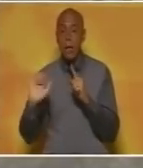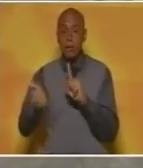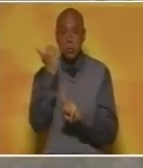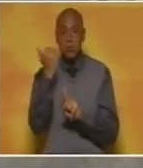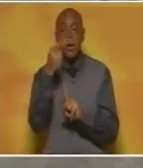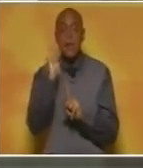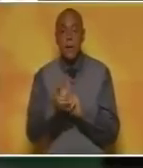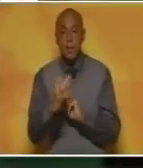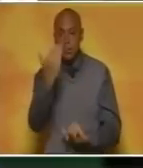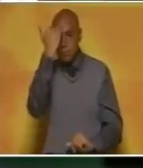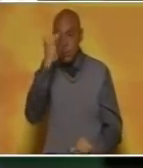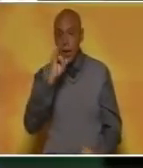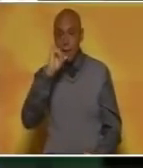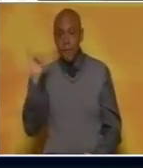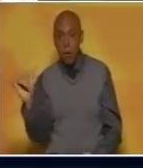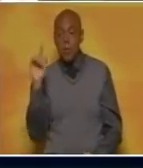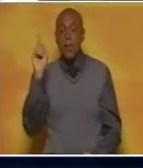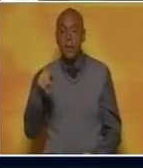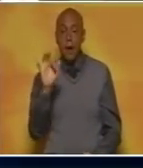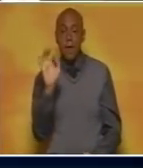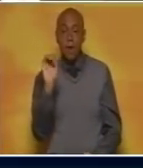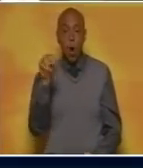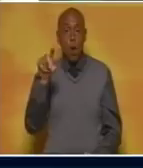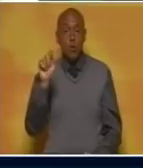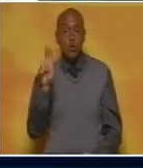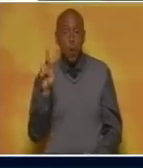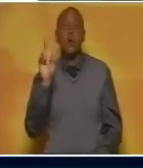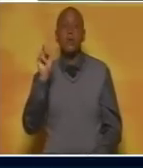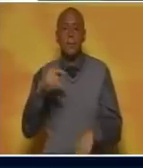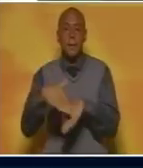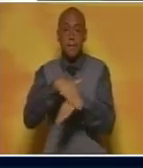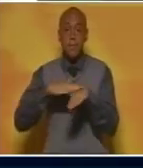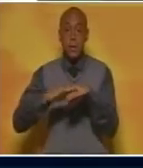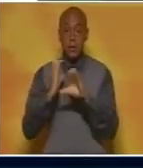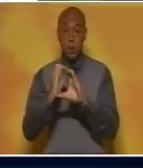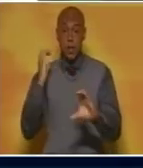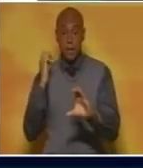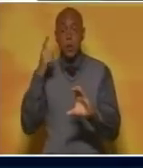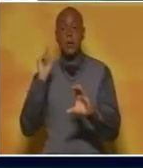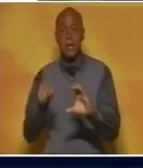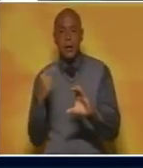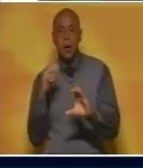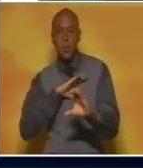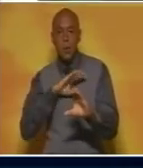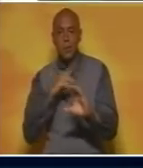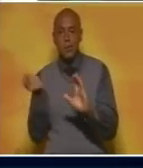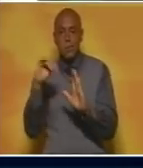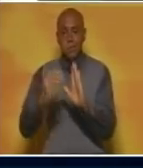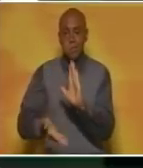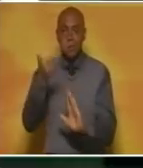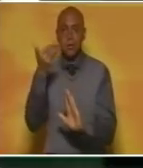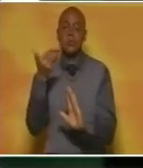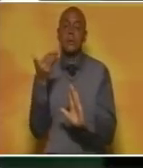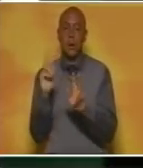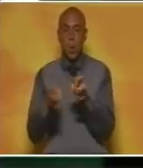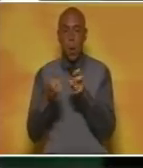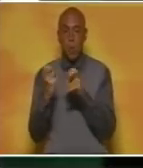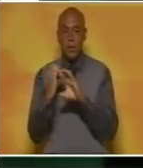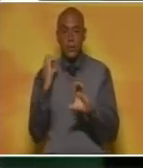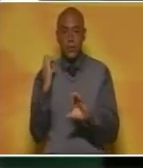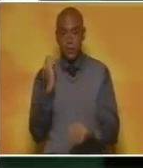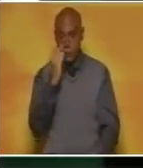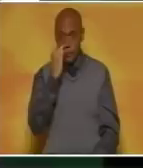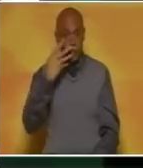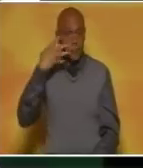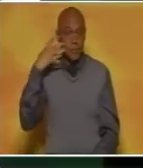de Fontur y del Ministerio del Transporte los aumentos inconsultos de las tarifas. Diana